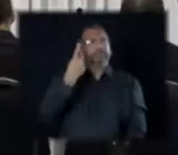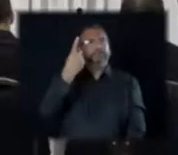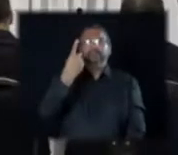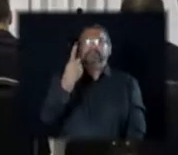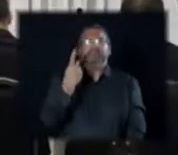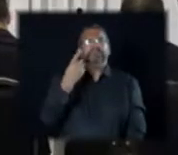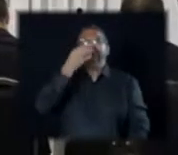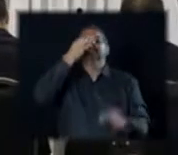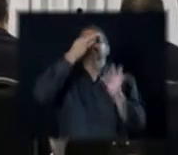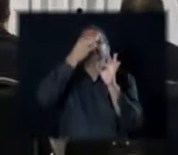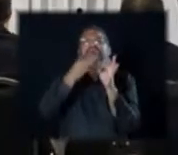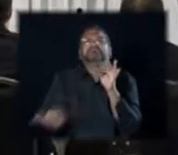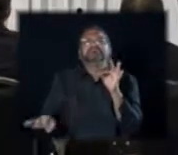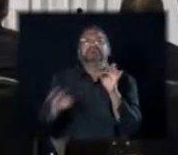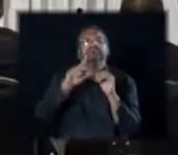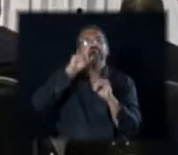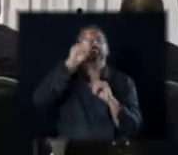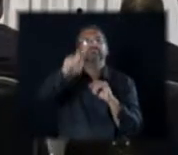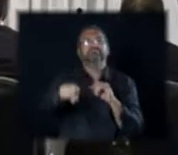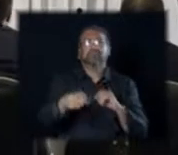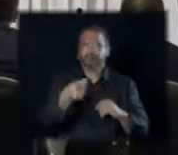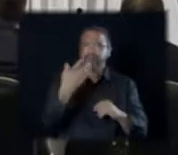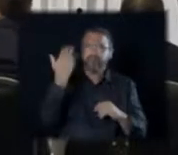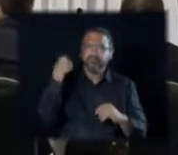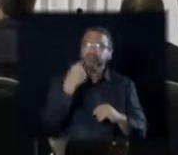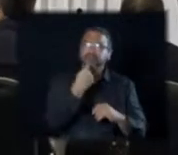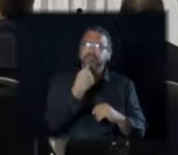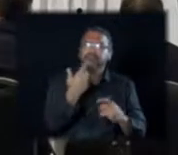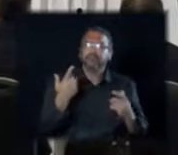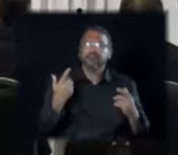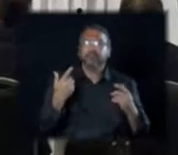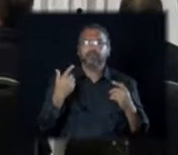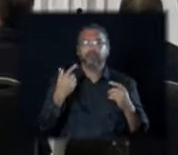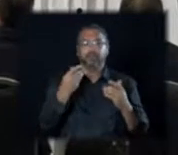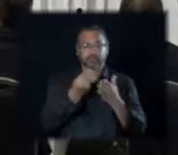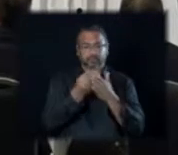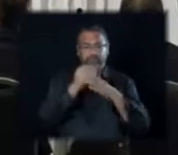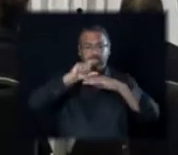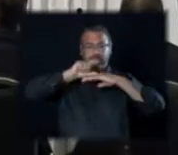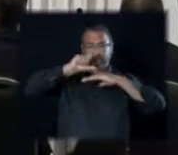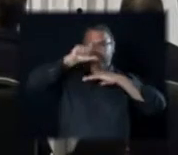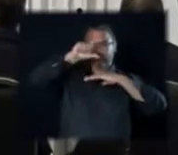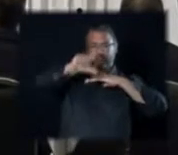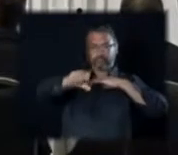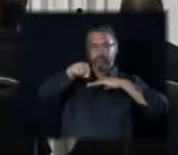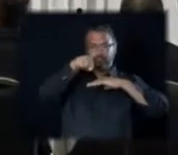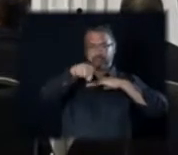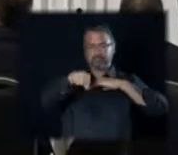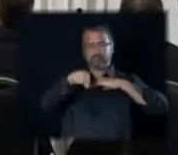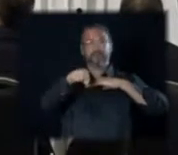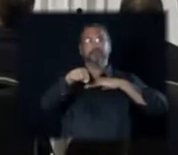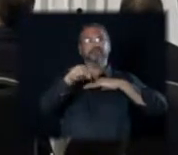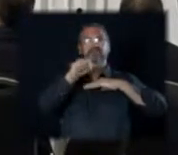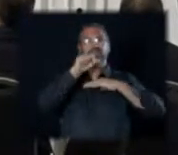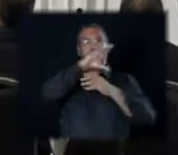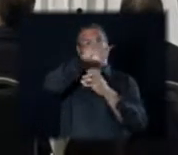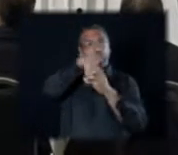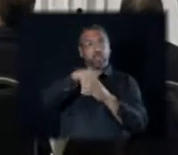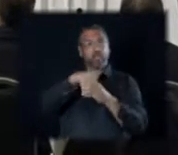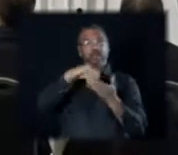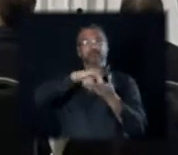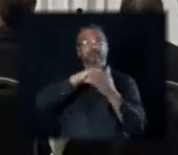Tenía una pregunta básica solamente. Usted dijo anteriormente que las cuentas de inversión no están